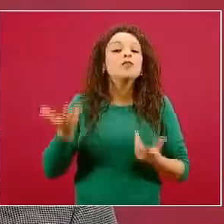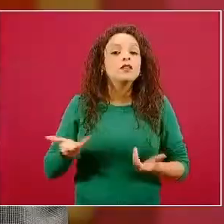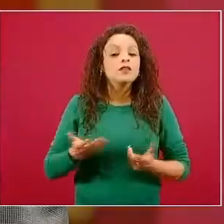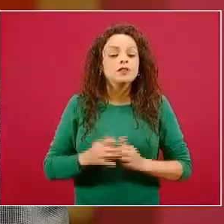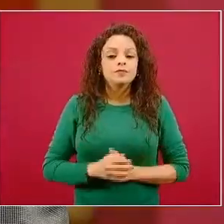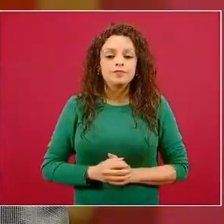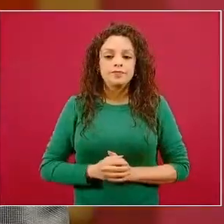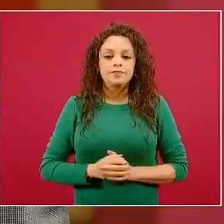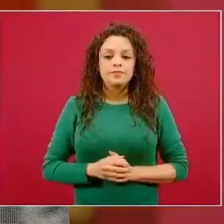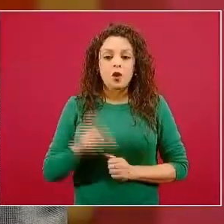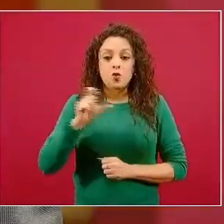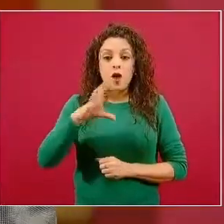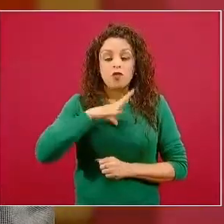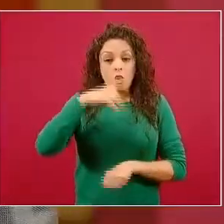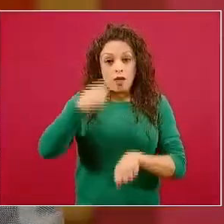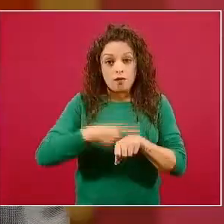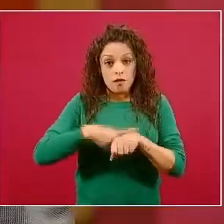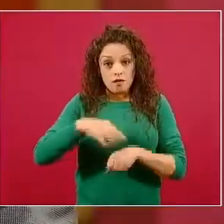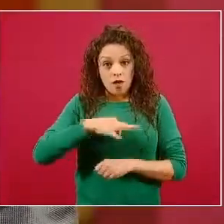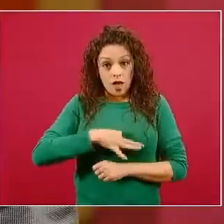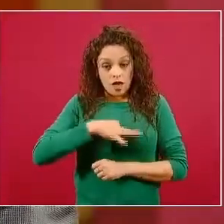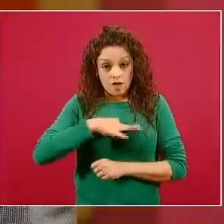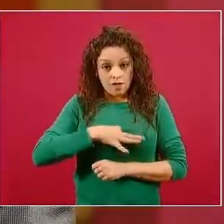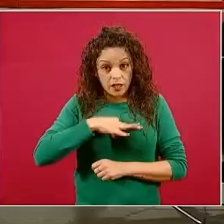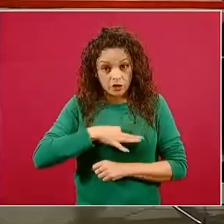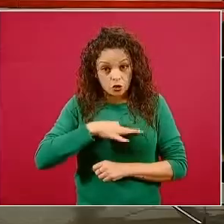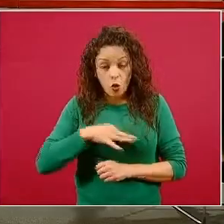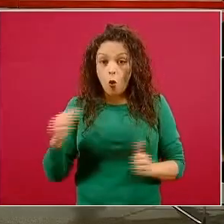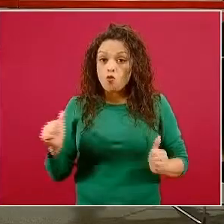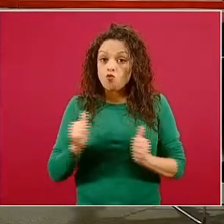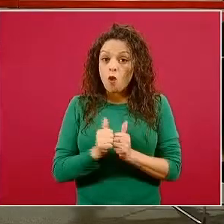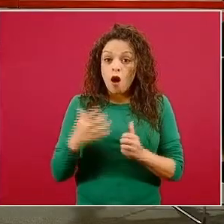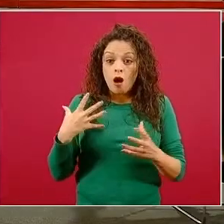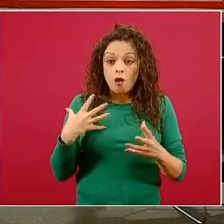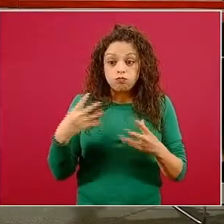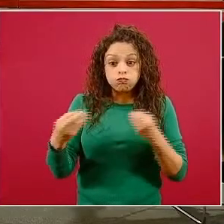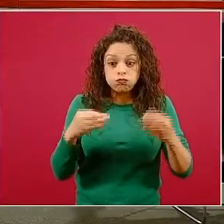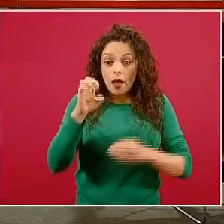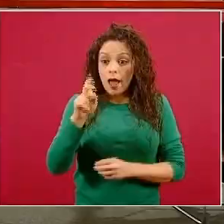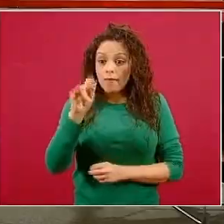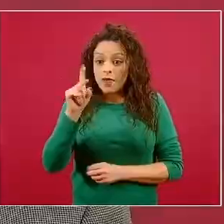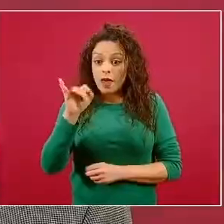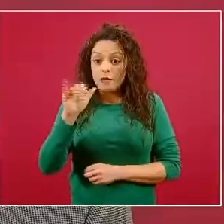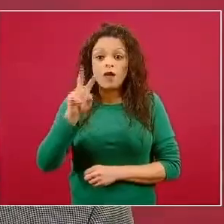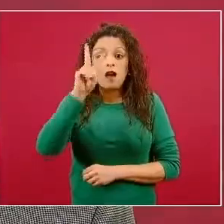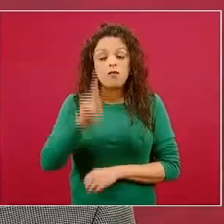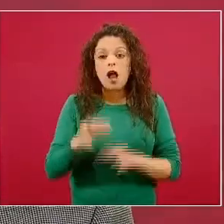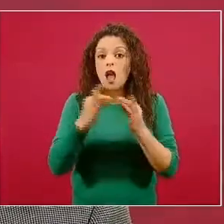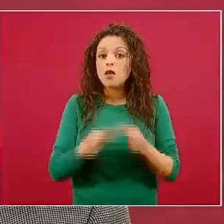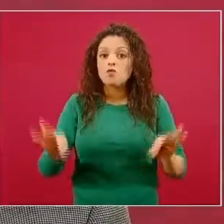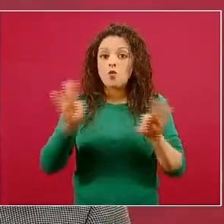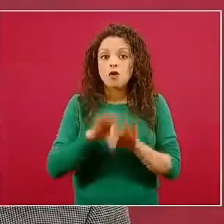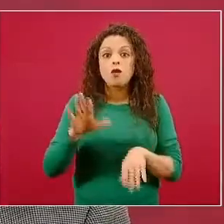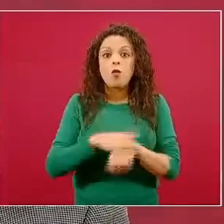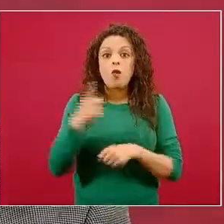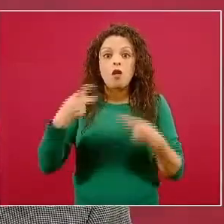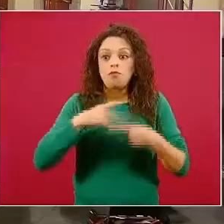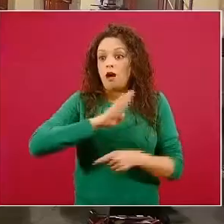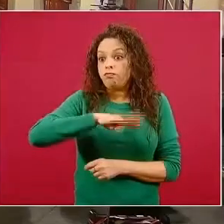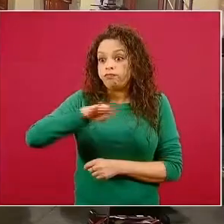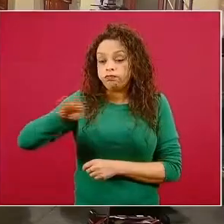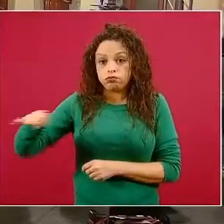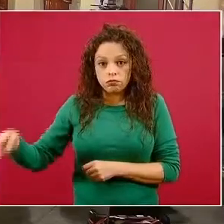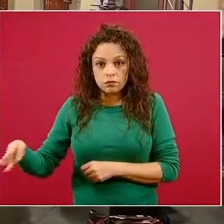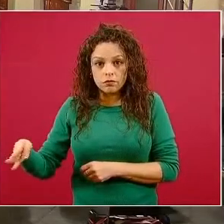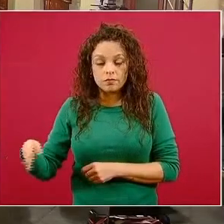una enfermedad infecciosa de carácter epidémico que causa importante letalidad, nuestra expectativa